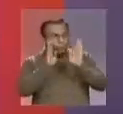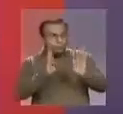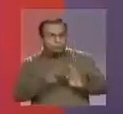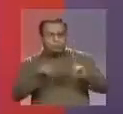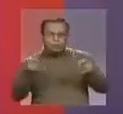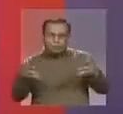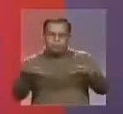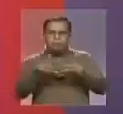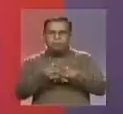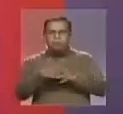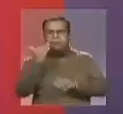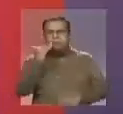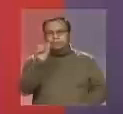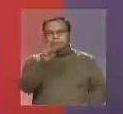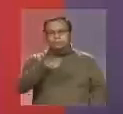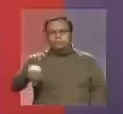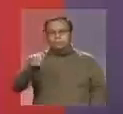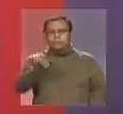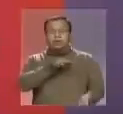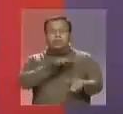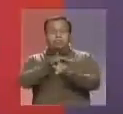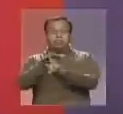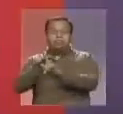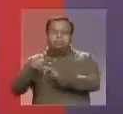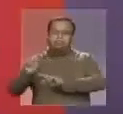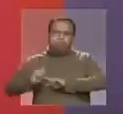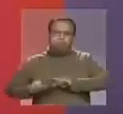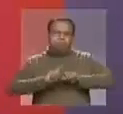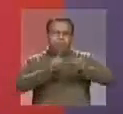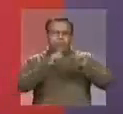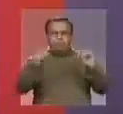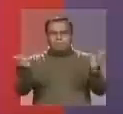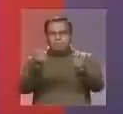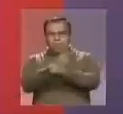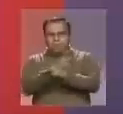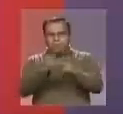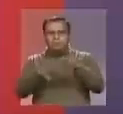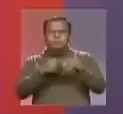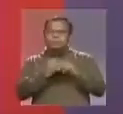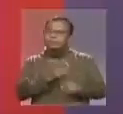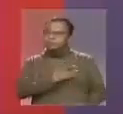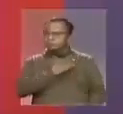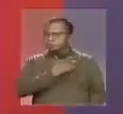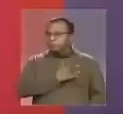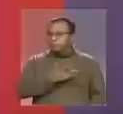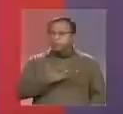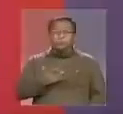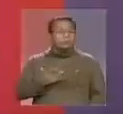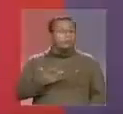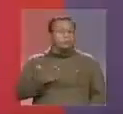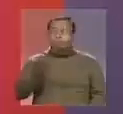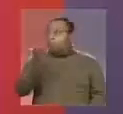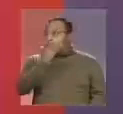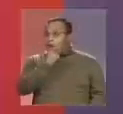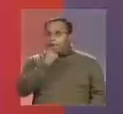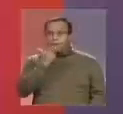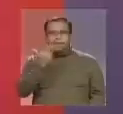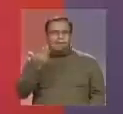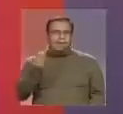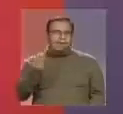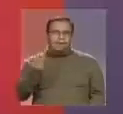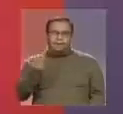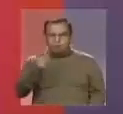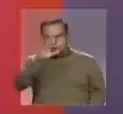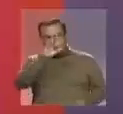atención integral a las personas que son afectadas por los distintos hechos de violencia. Siento que si no hay, digamos,